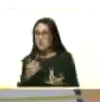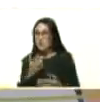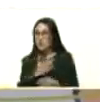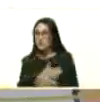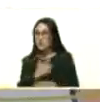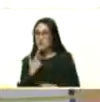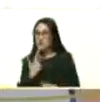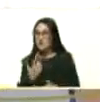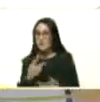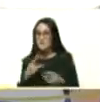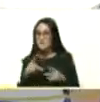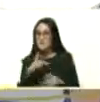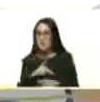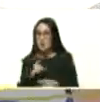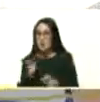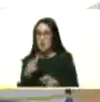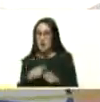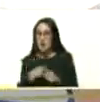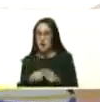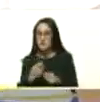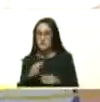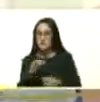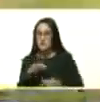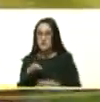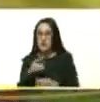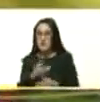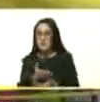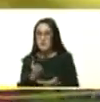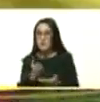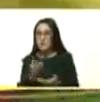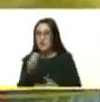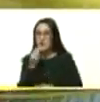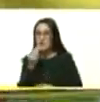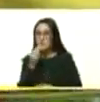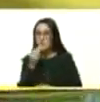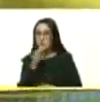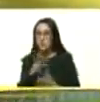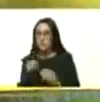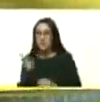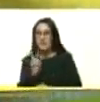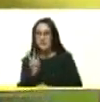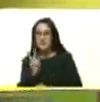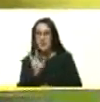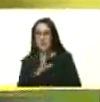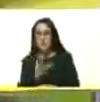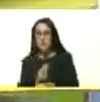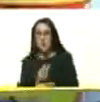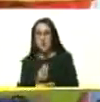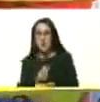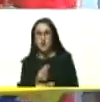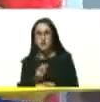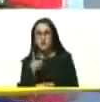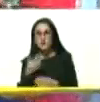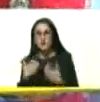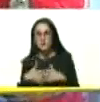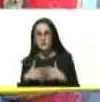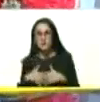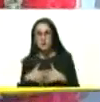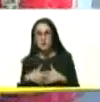usted, presidente, petróleo y gas. Aquí sembramos para el alimento de los venezolanos, de los monaguenses, pero también están las